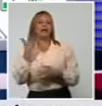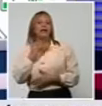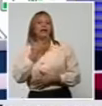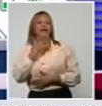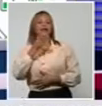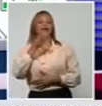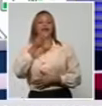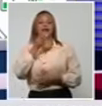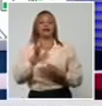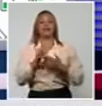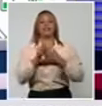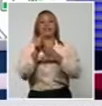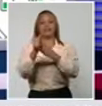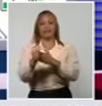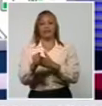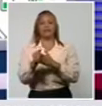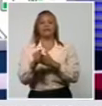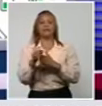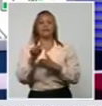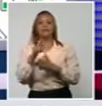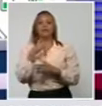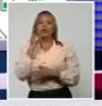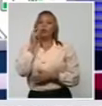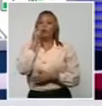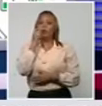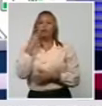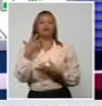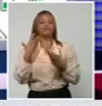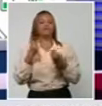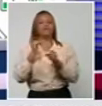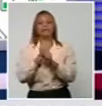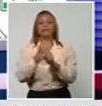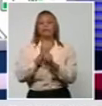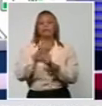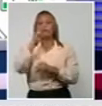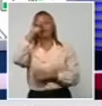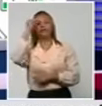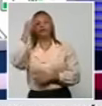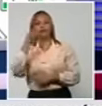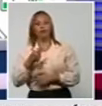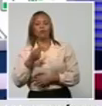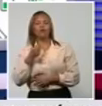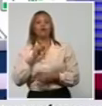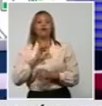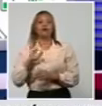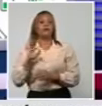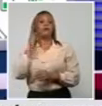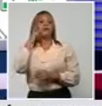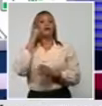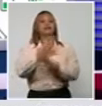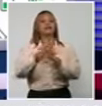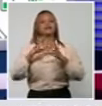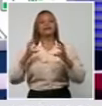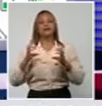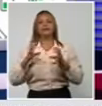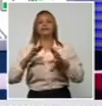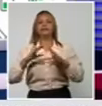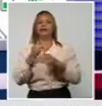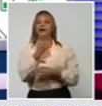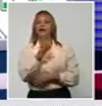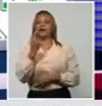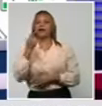Revolución Cubana, Fidel Castro Ruz, un hombre que muchísimo hizo por la salud pública, también por la ciencia, por que cada cubano y